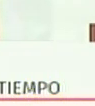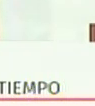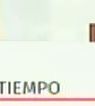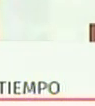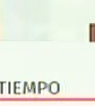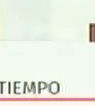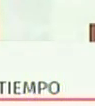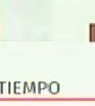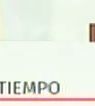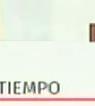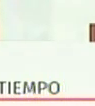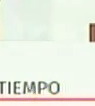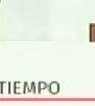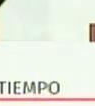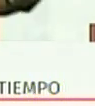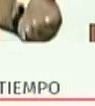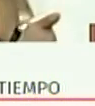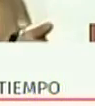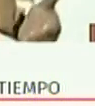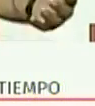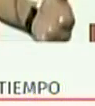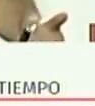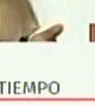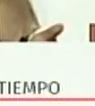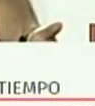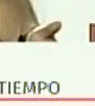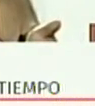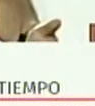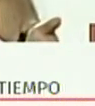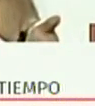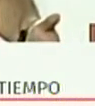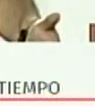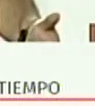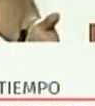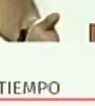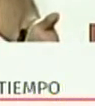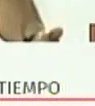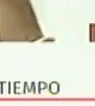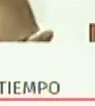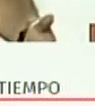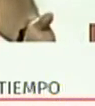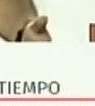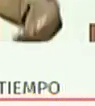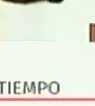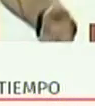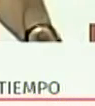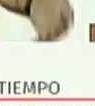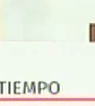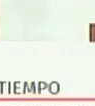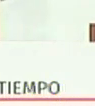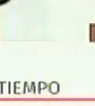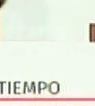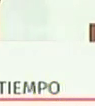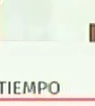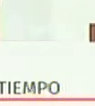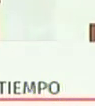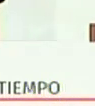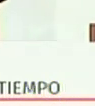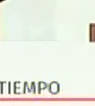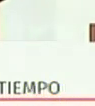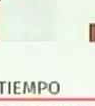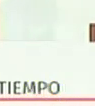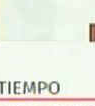eso. Nosotros presentamos las pruebas de un diputado de la oposición, Juan Carlos Caldera, recibiendo plata en